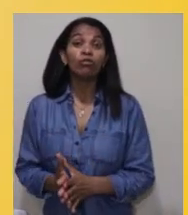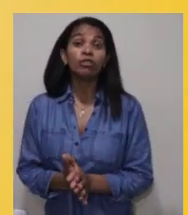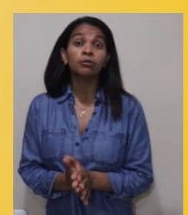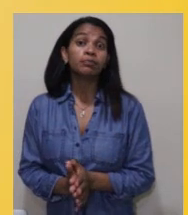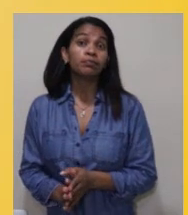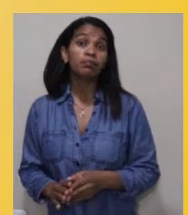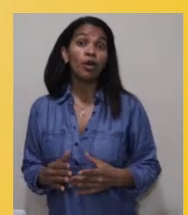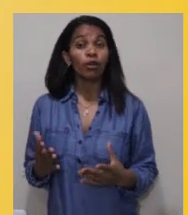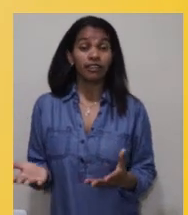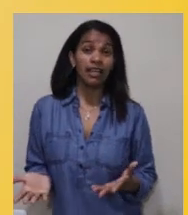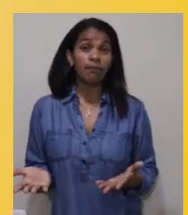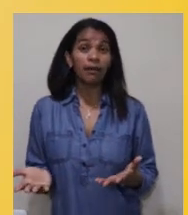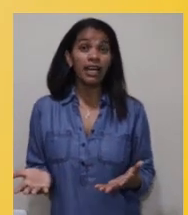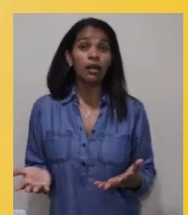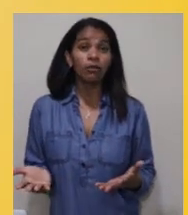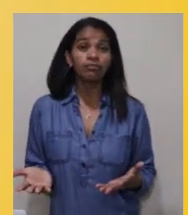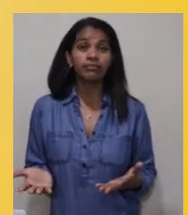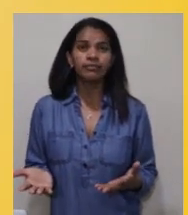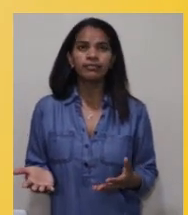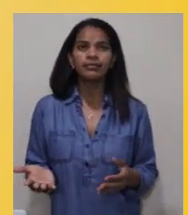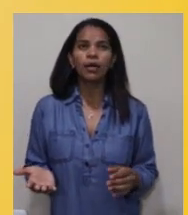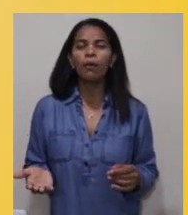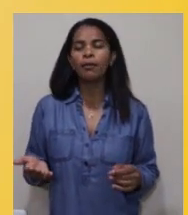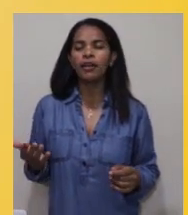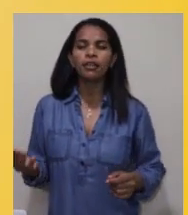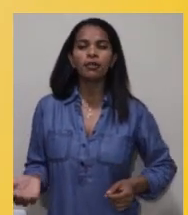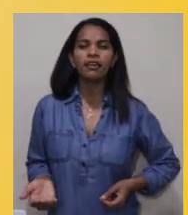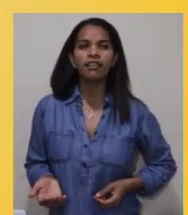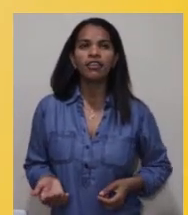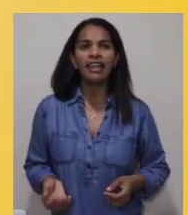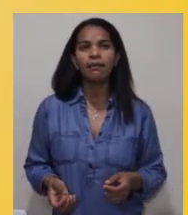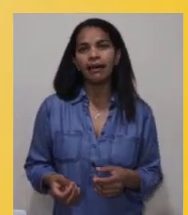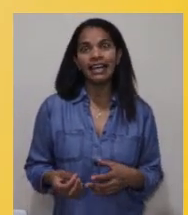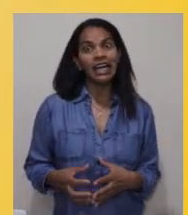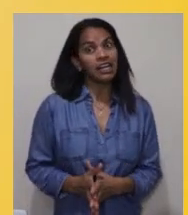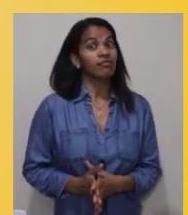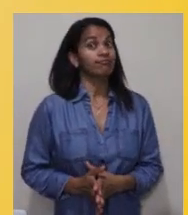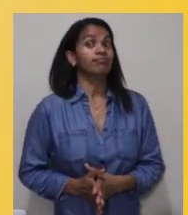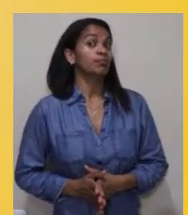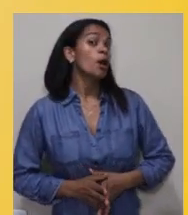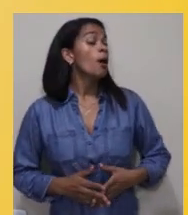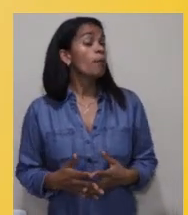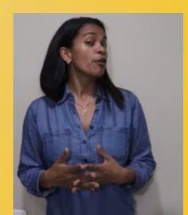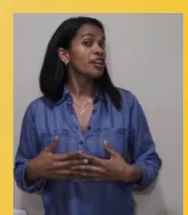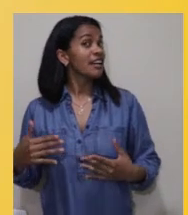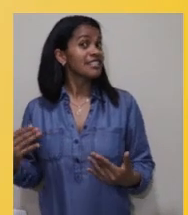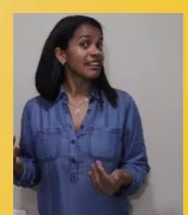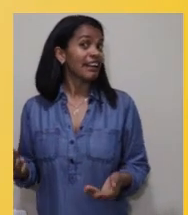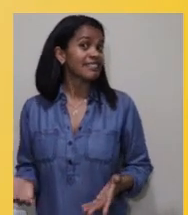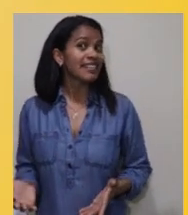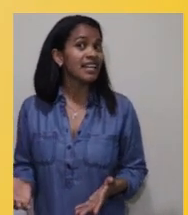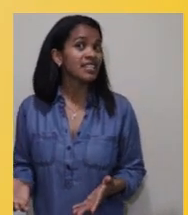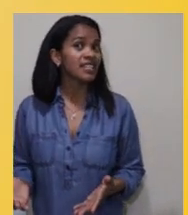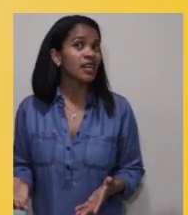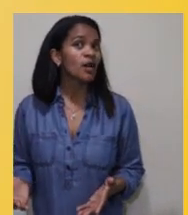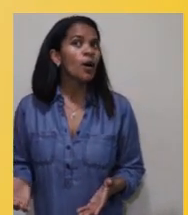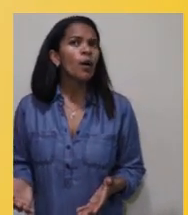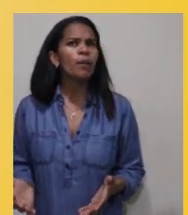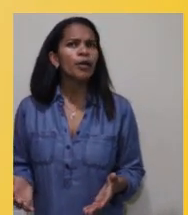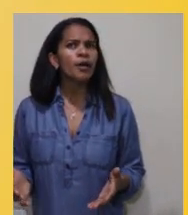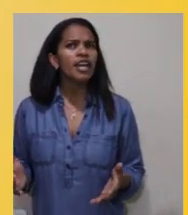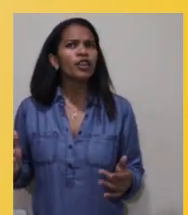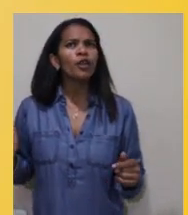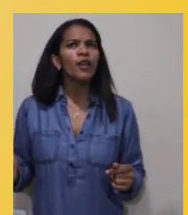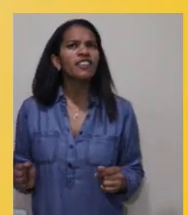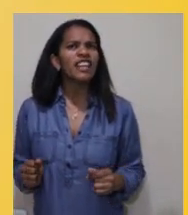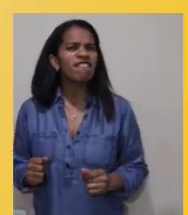tener un mejor empleo, un proyecto de vida de pareja, podría ser casarse,